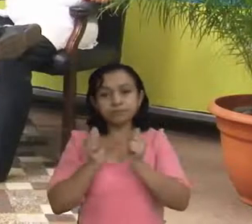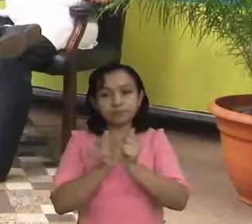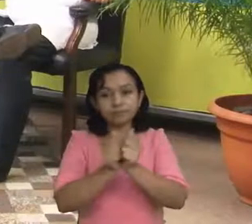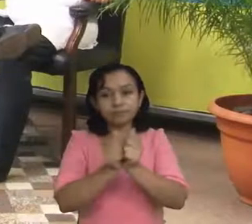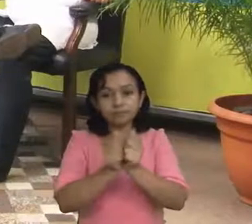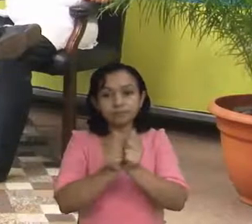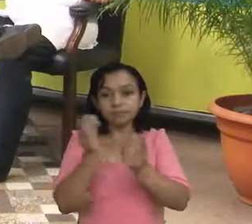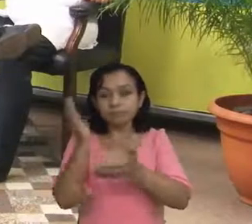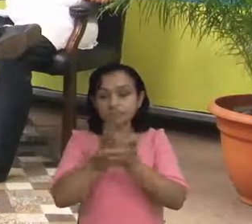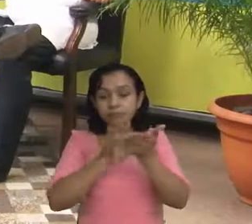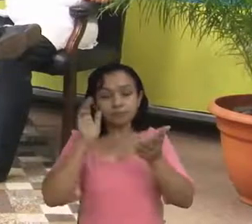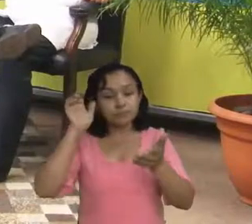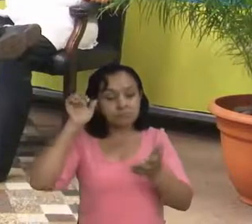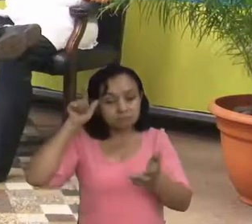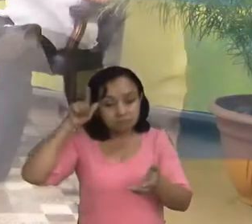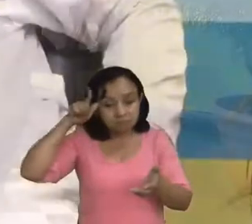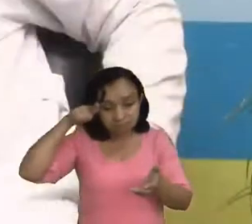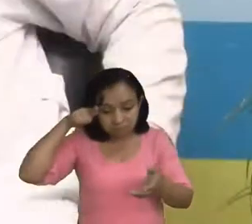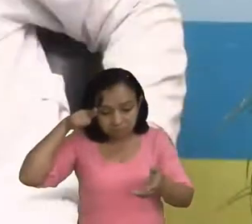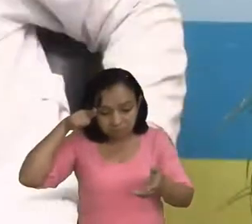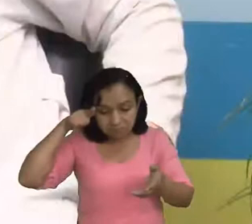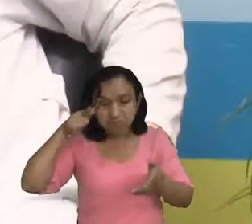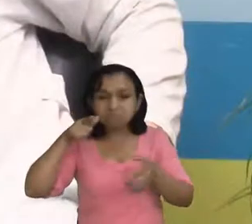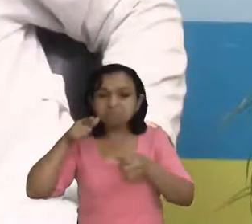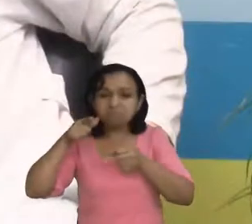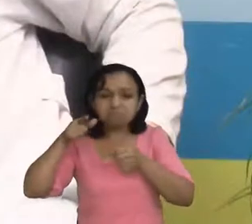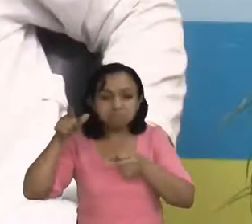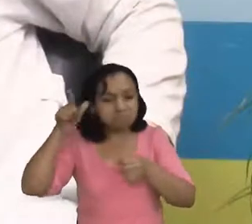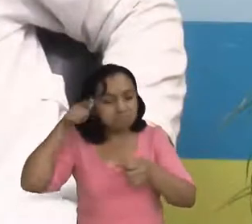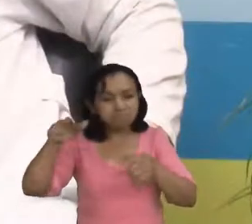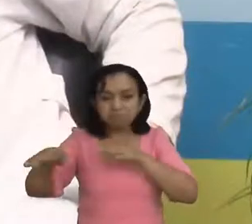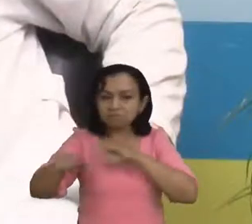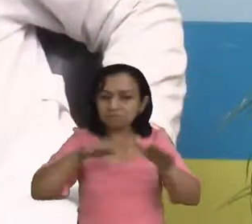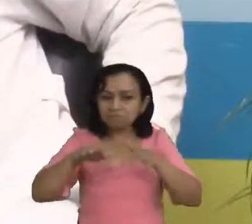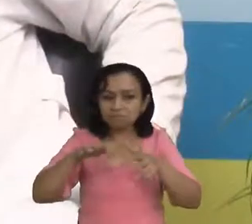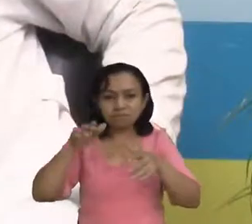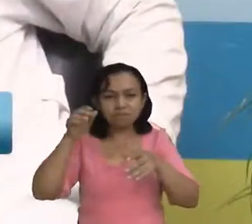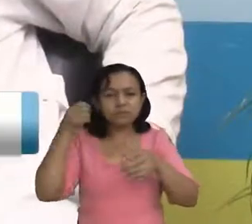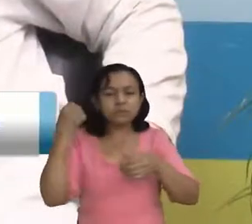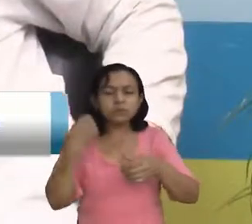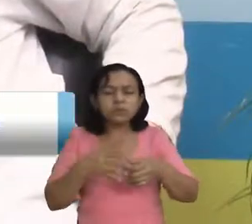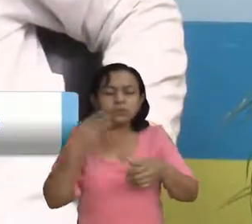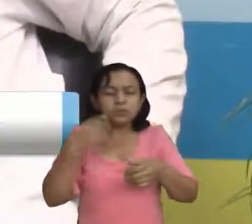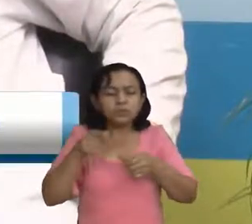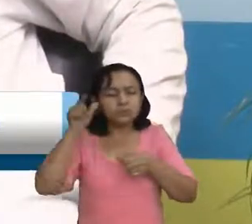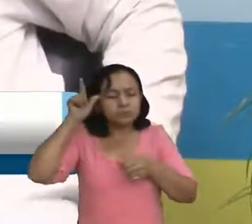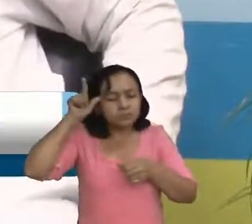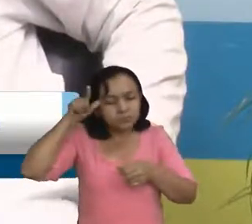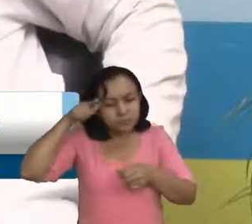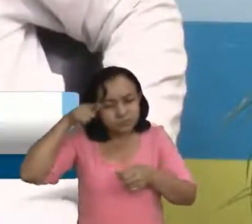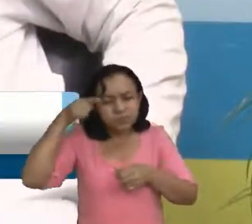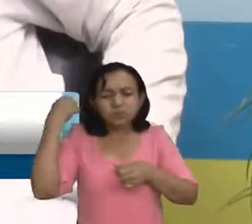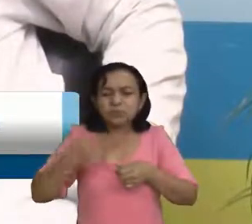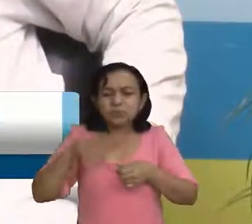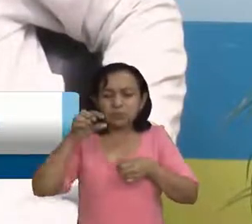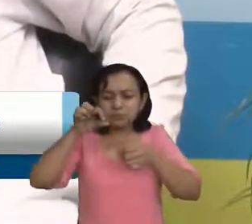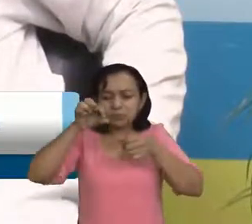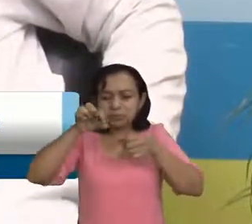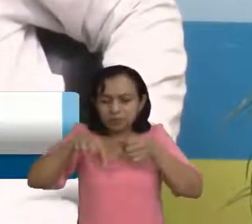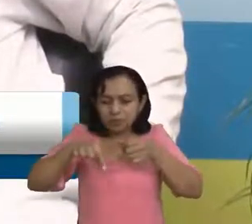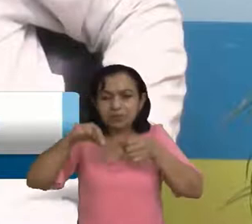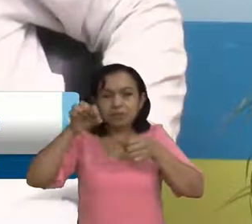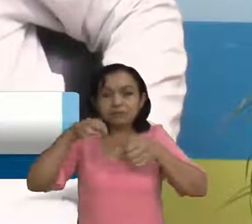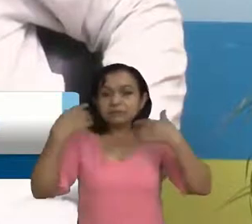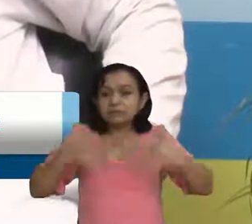de síntomas urinarios bajos, como dificultad de la micción, disuria, ¿verdad? O ardor al orinar, ¿verdad? Goteo, urgencia al